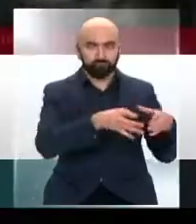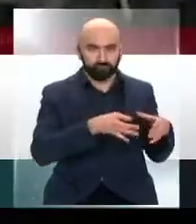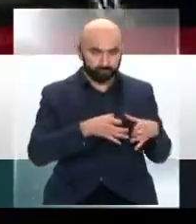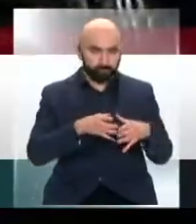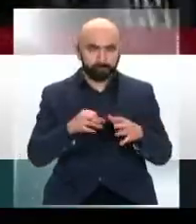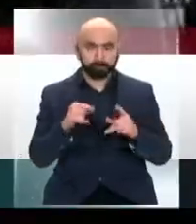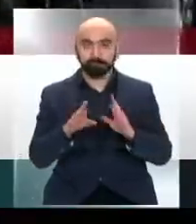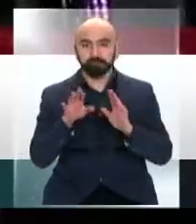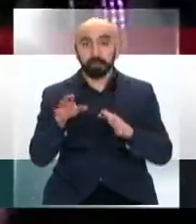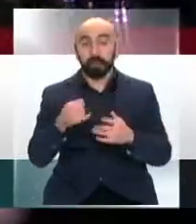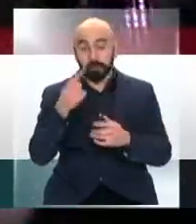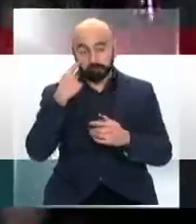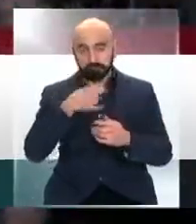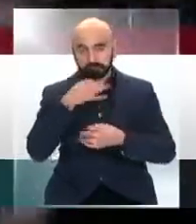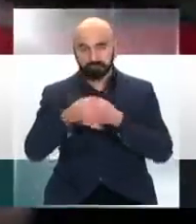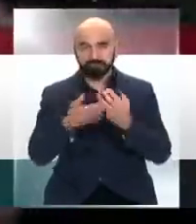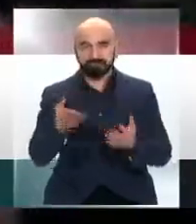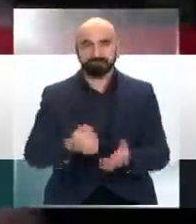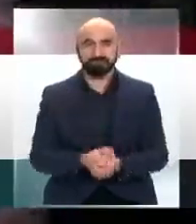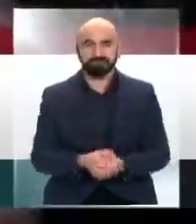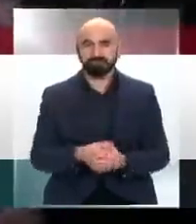de Boric. Pasemos a escuchar sus palabras.